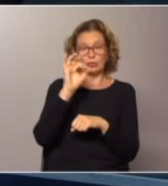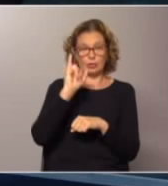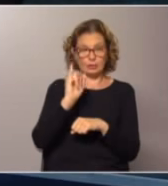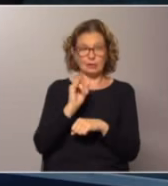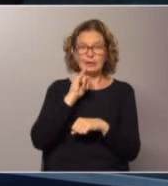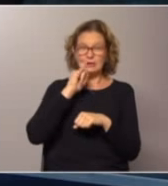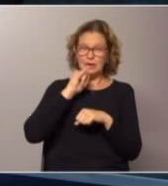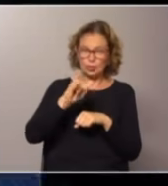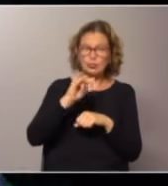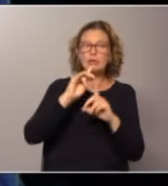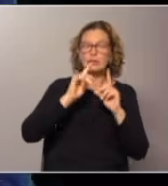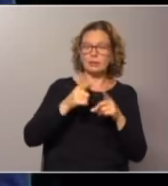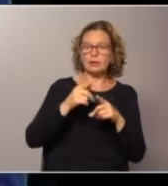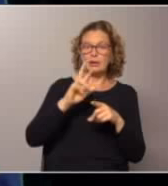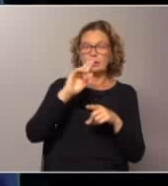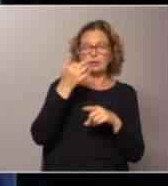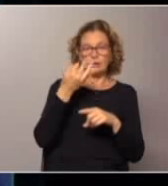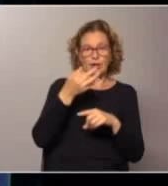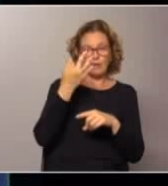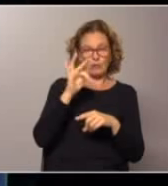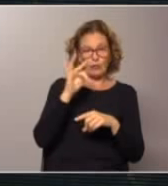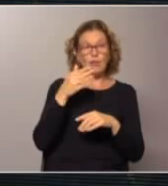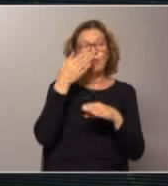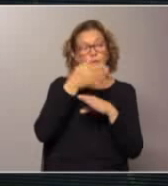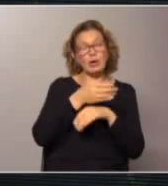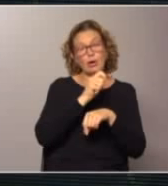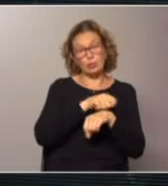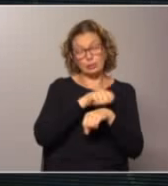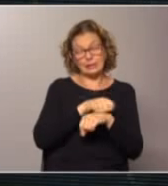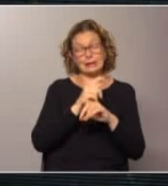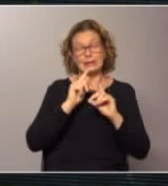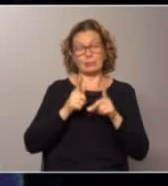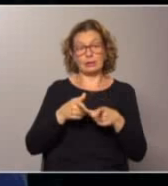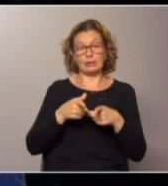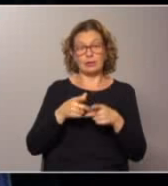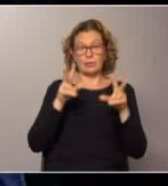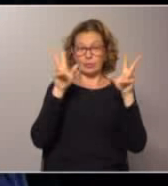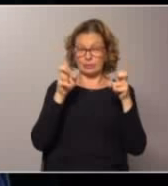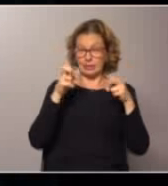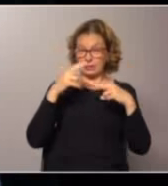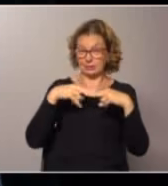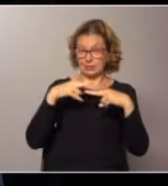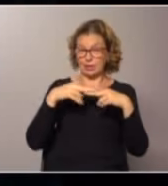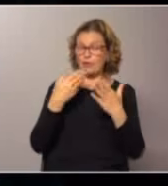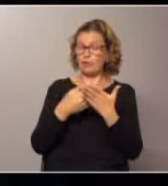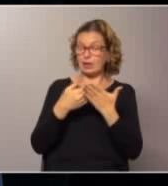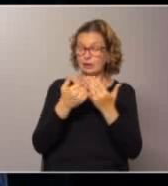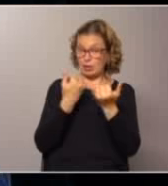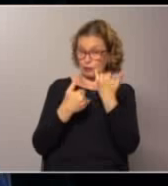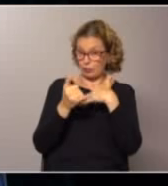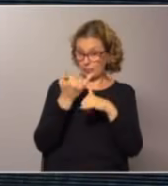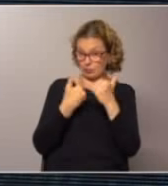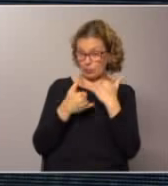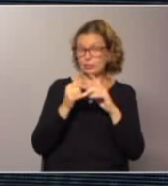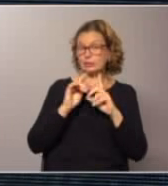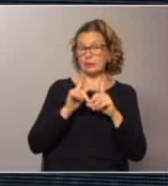veríamos en campañas de que laura raffo había acudido a la justicia por temas de redes sociales por desinformación explícita